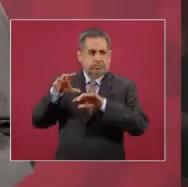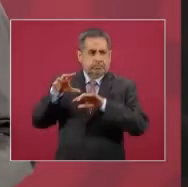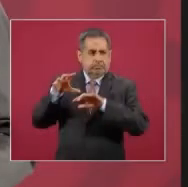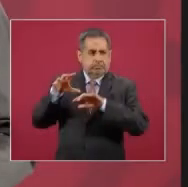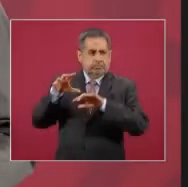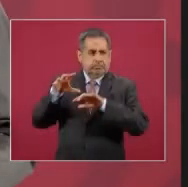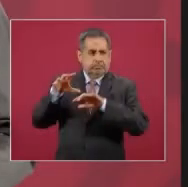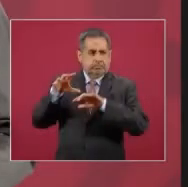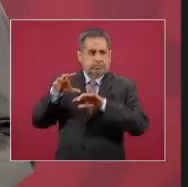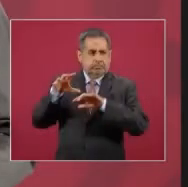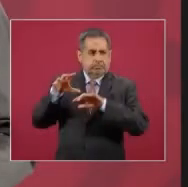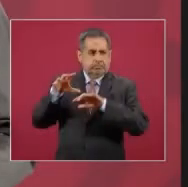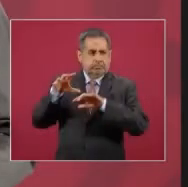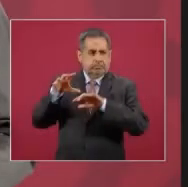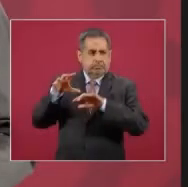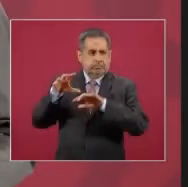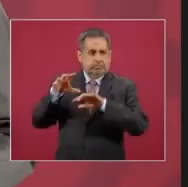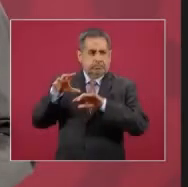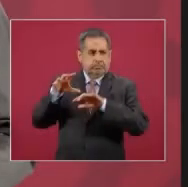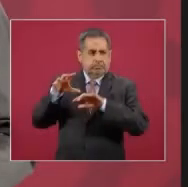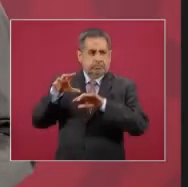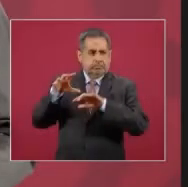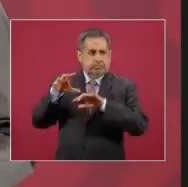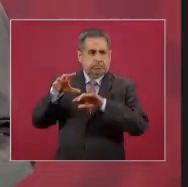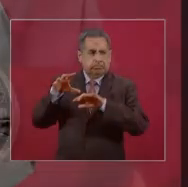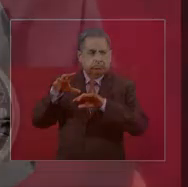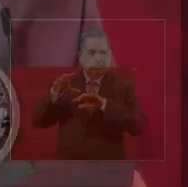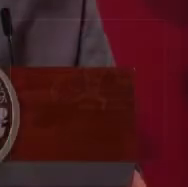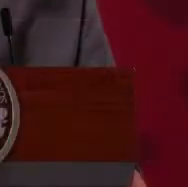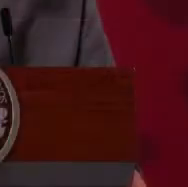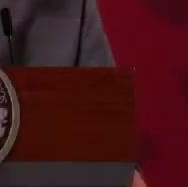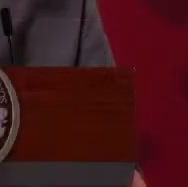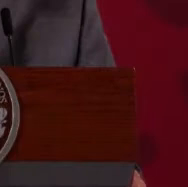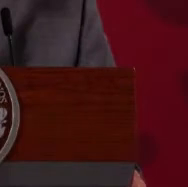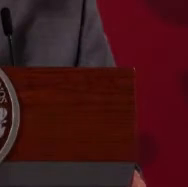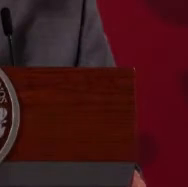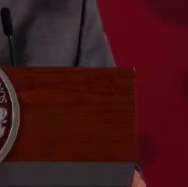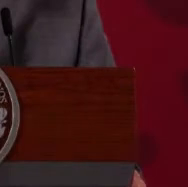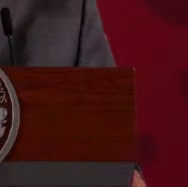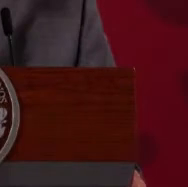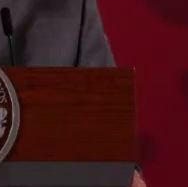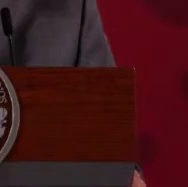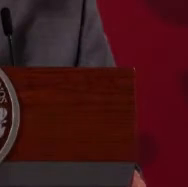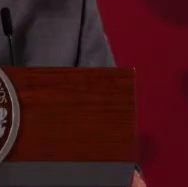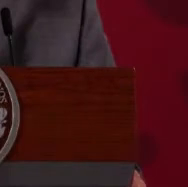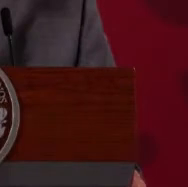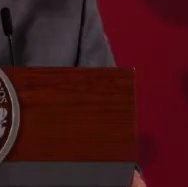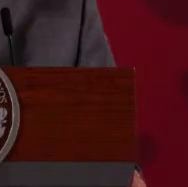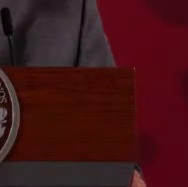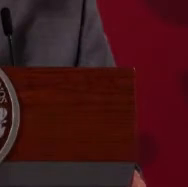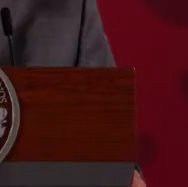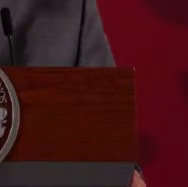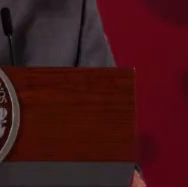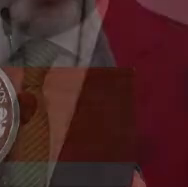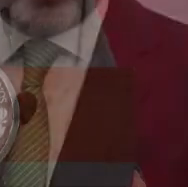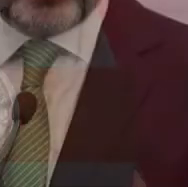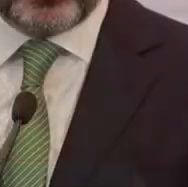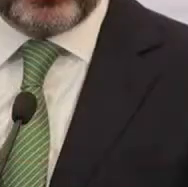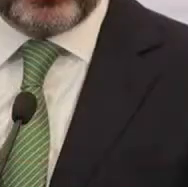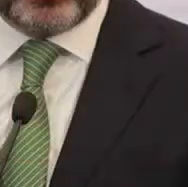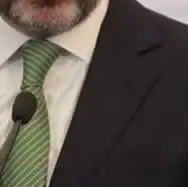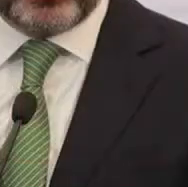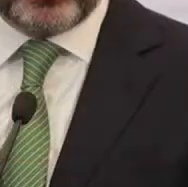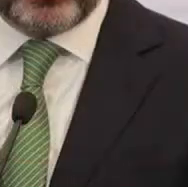sana. Siguiendo con el presidente, López Obrador confirmó que la Fiscalía General de la República solicitó una orden de aprehensión en contra de